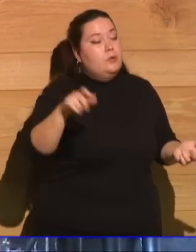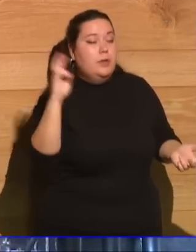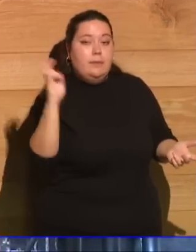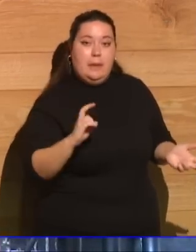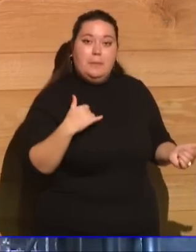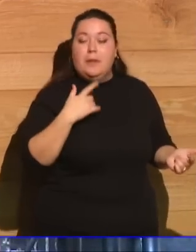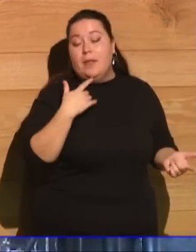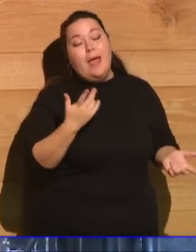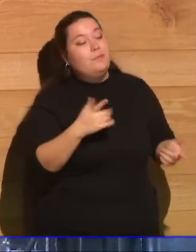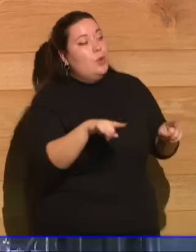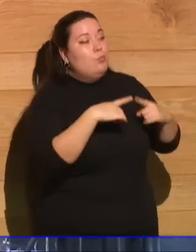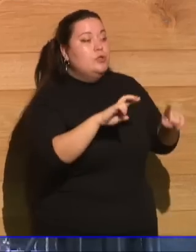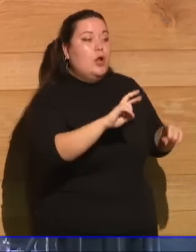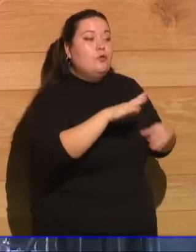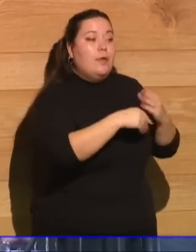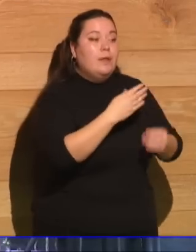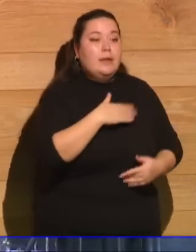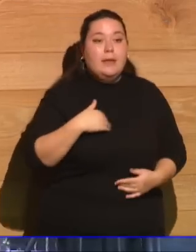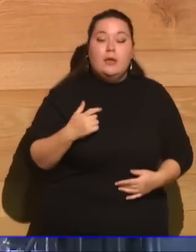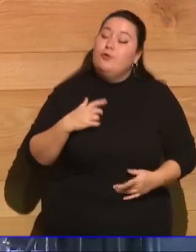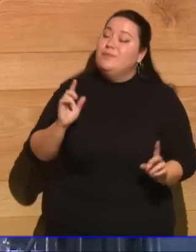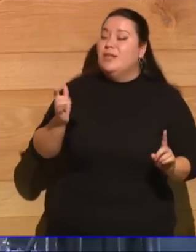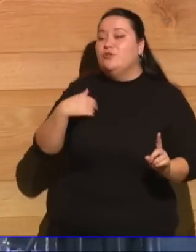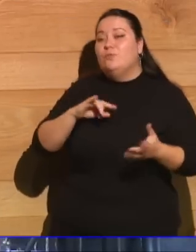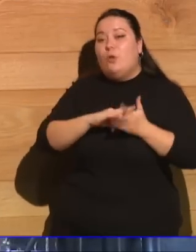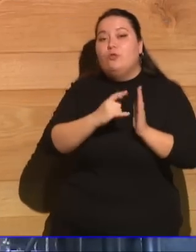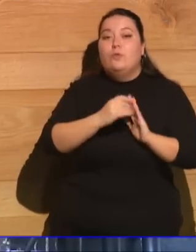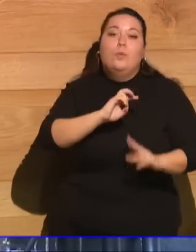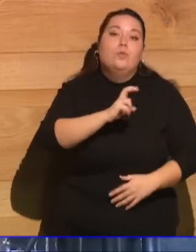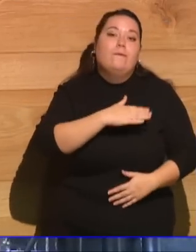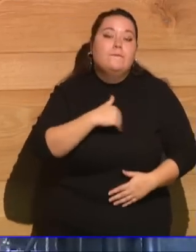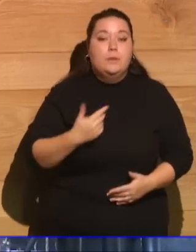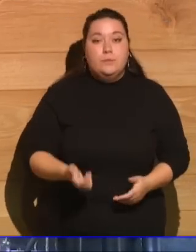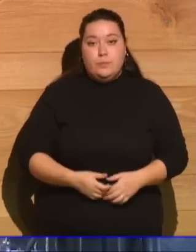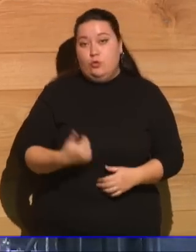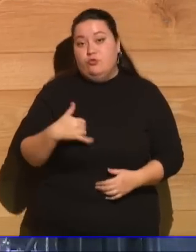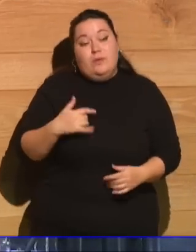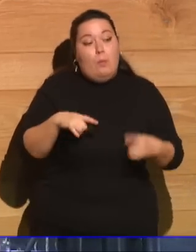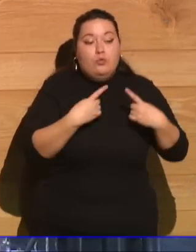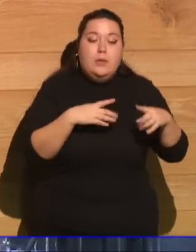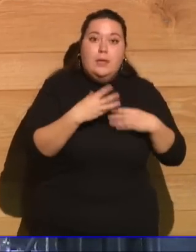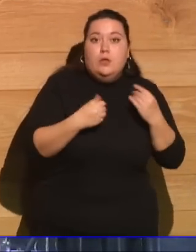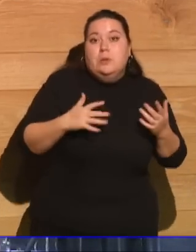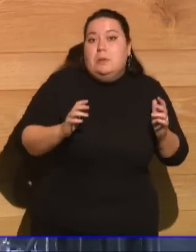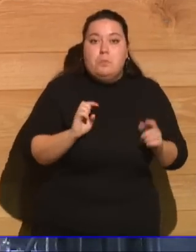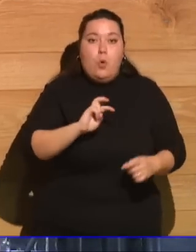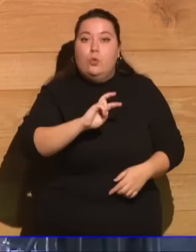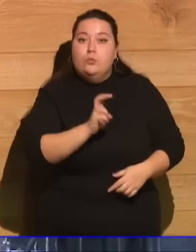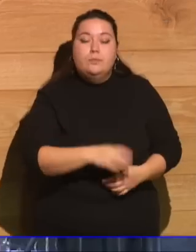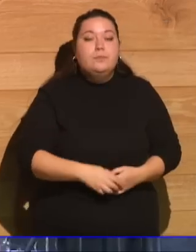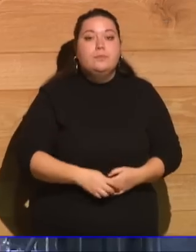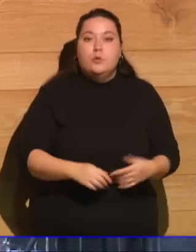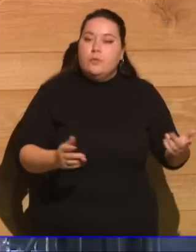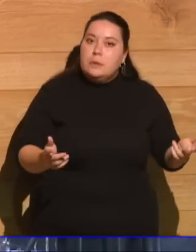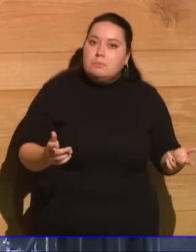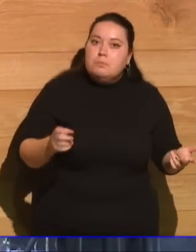¿te gustaría hacer este otro musical? Y dice, no, es que quiero hacer otra cosa distinta porque ya he hecho un musical. Y entonces se le cruza